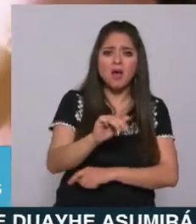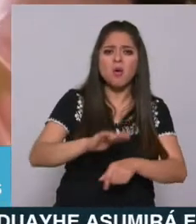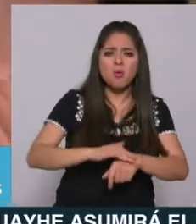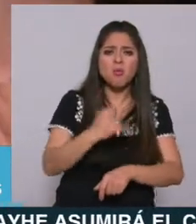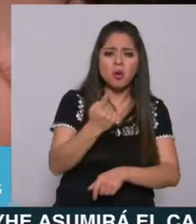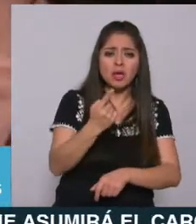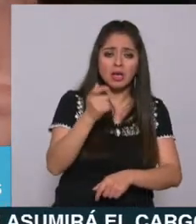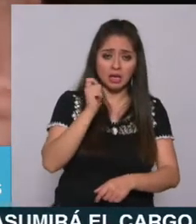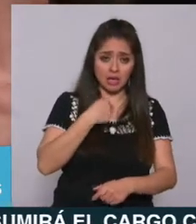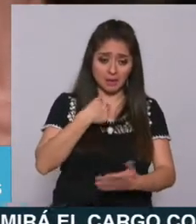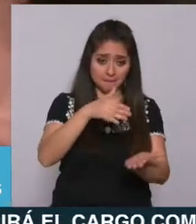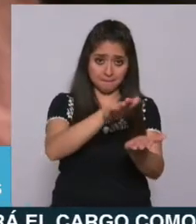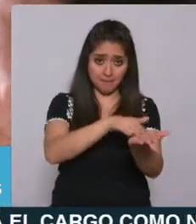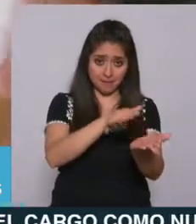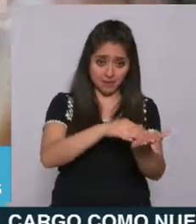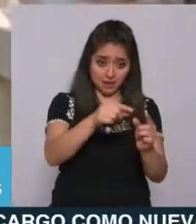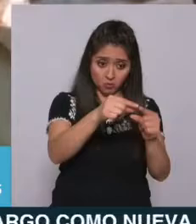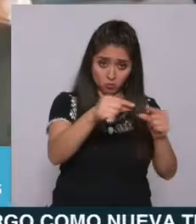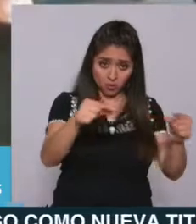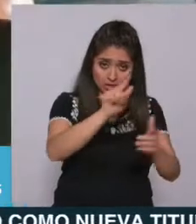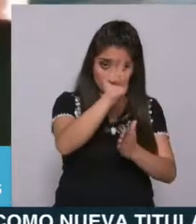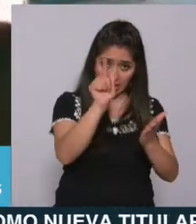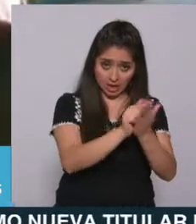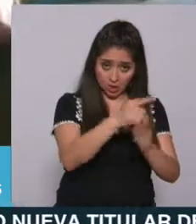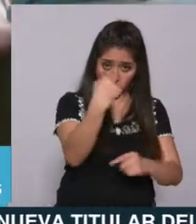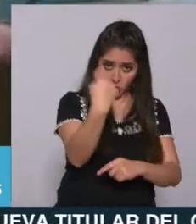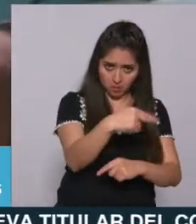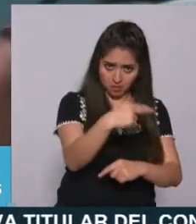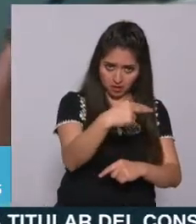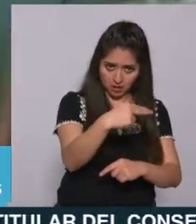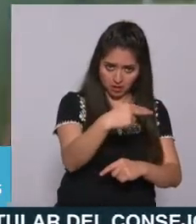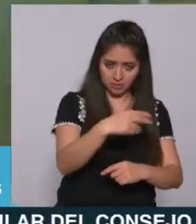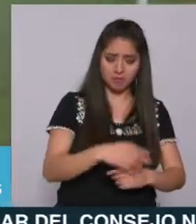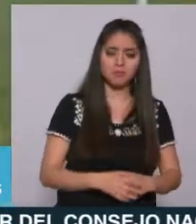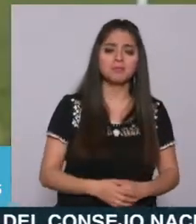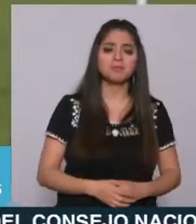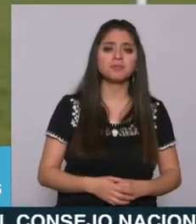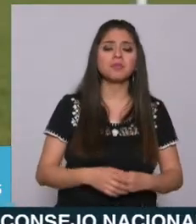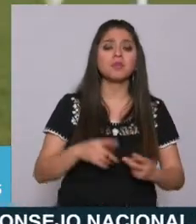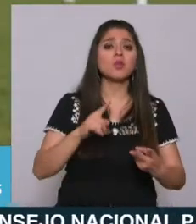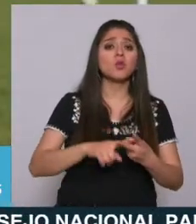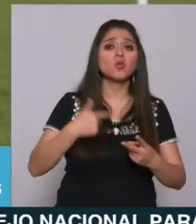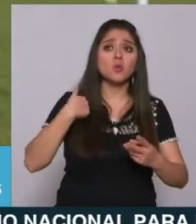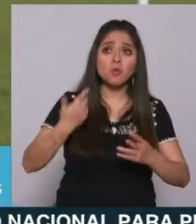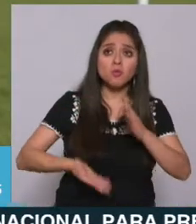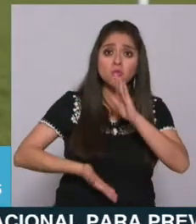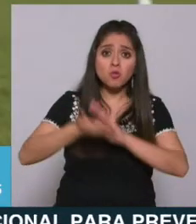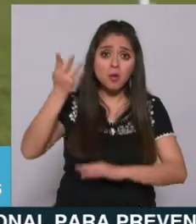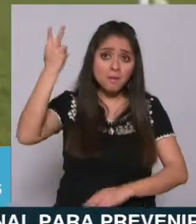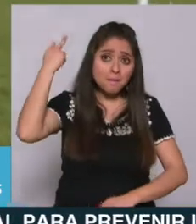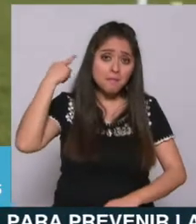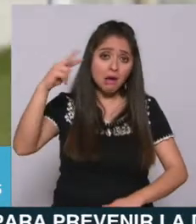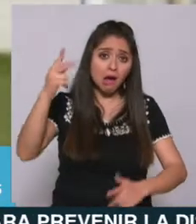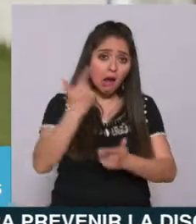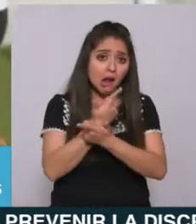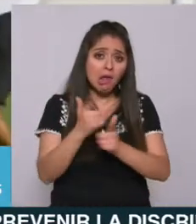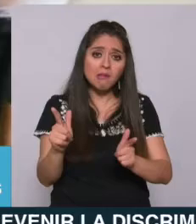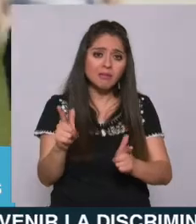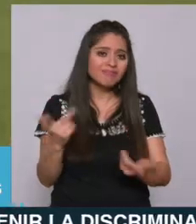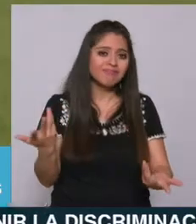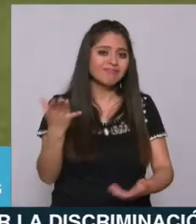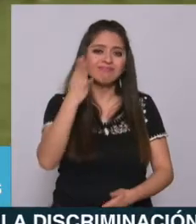coincide su nombre legal, por ejemplo. No puedo viajar libremente porque cada vez que tengo